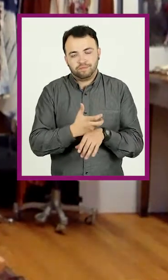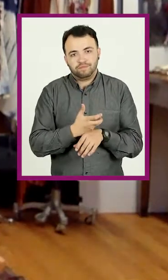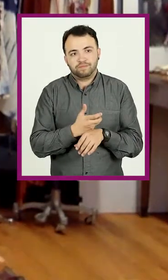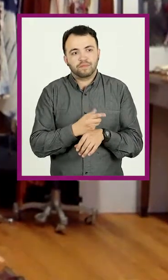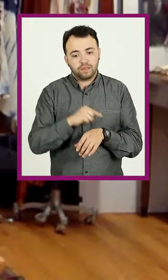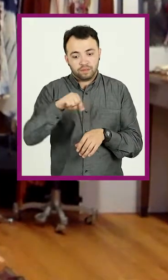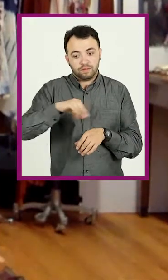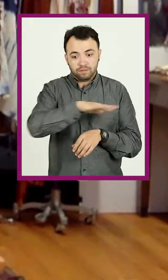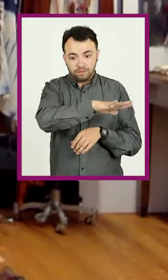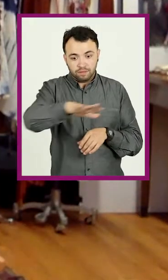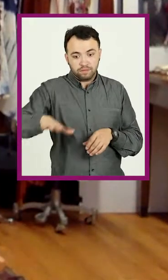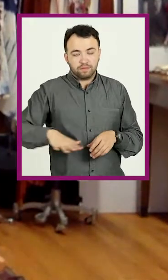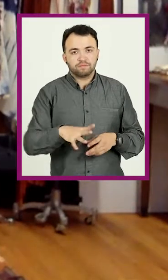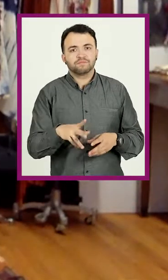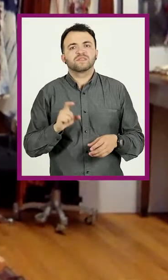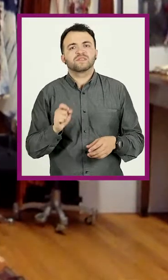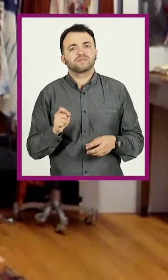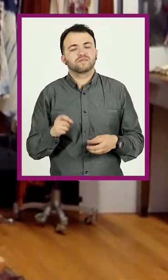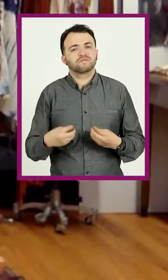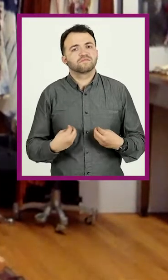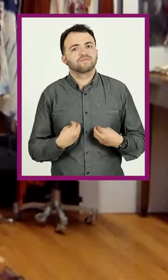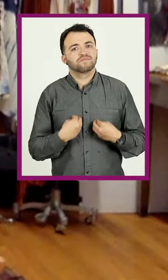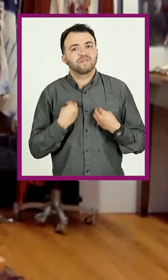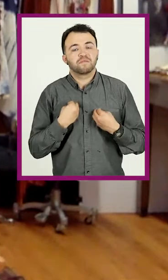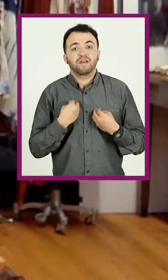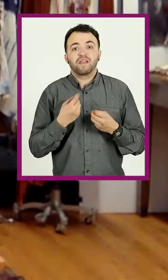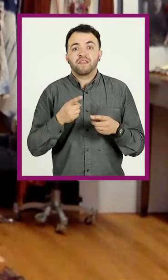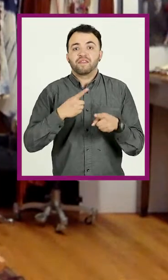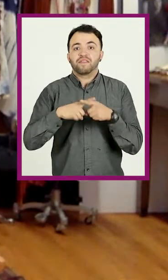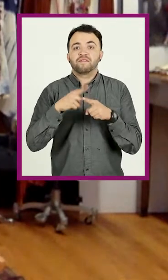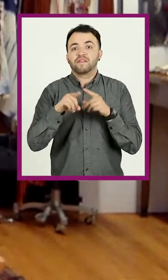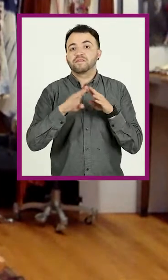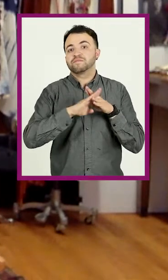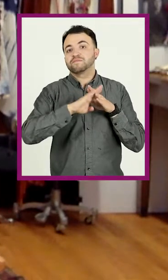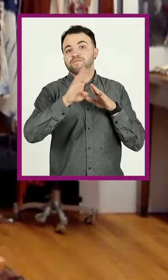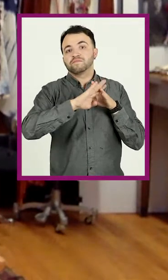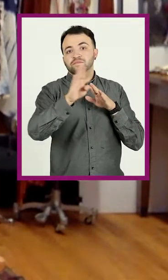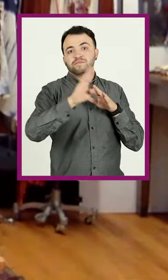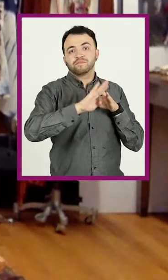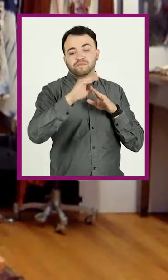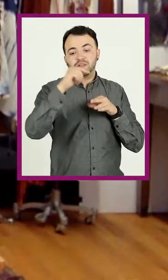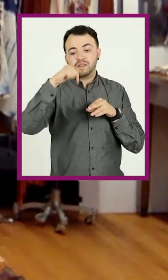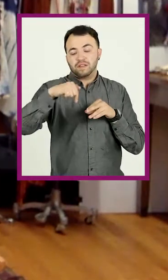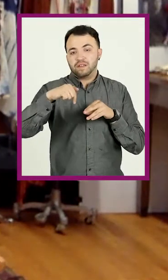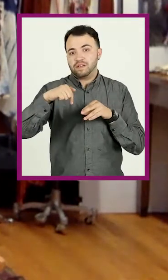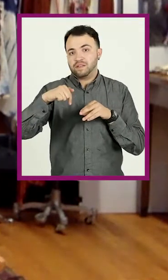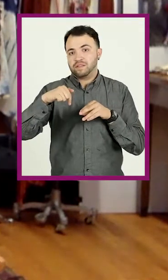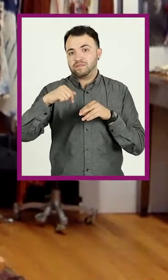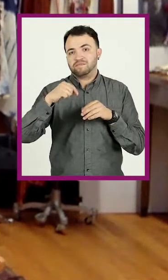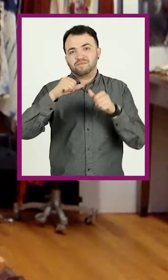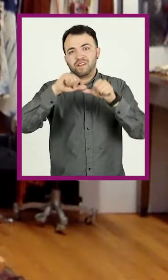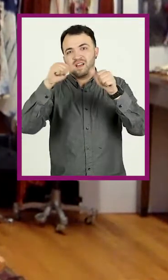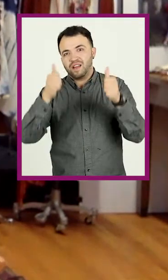viven principalmente migrantes latinoamericanos y artistas.